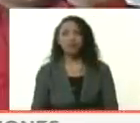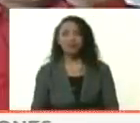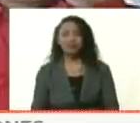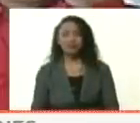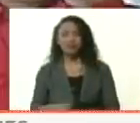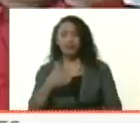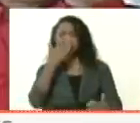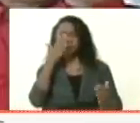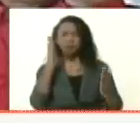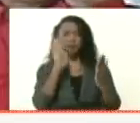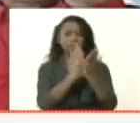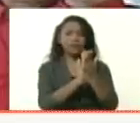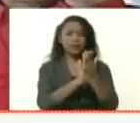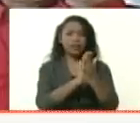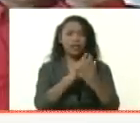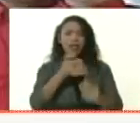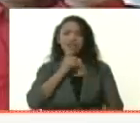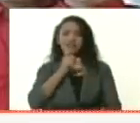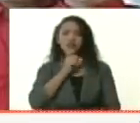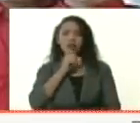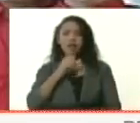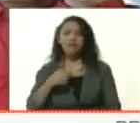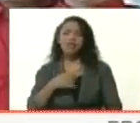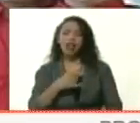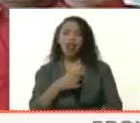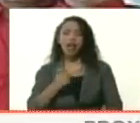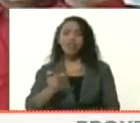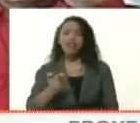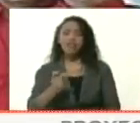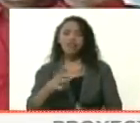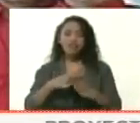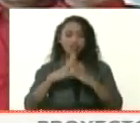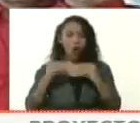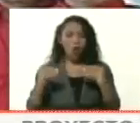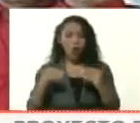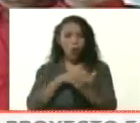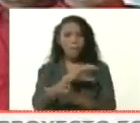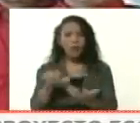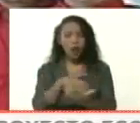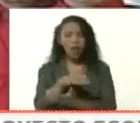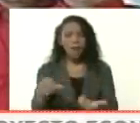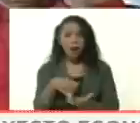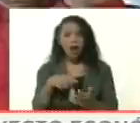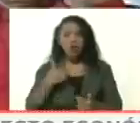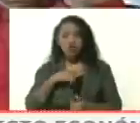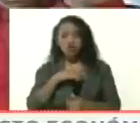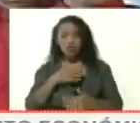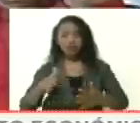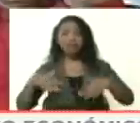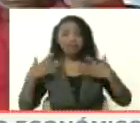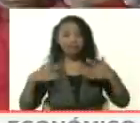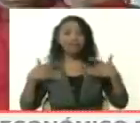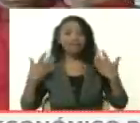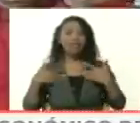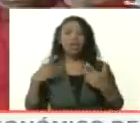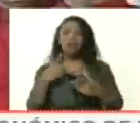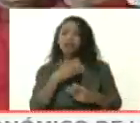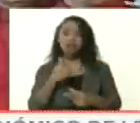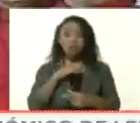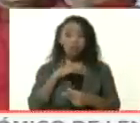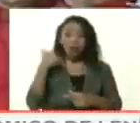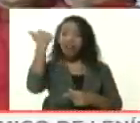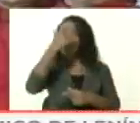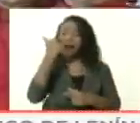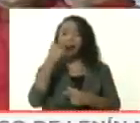afrontar las dificultades, los retos, con entusiasmo. Nosotros no vamos a ningún reto con cara,